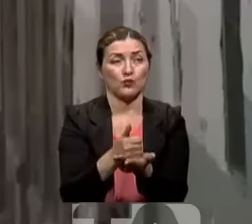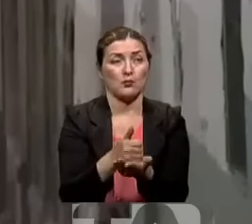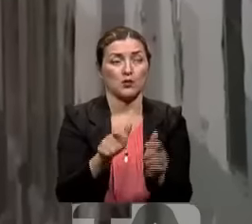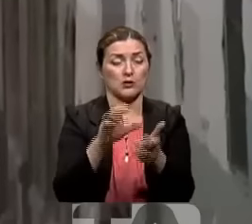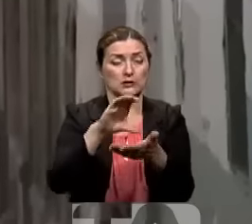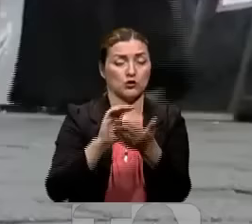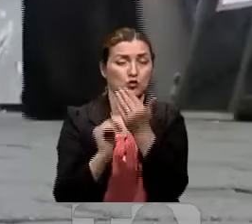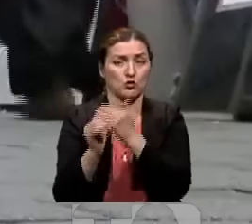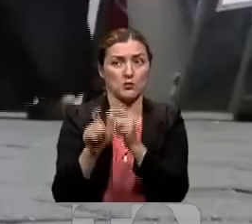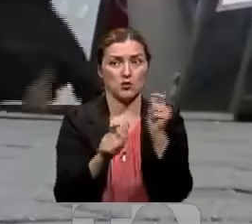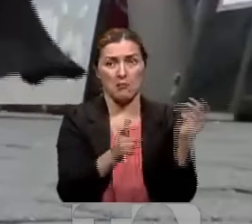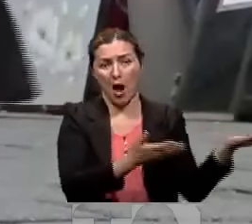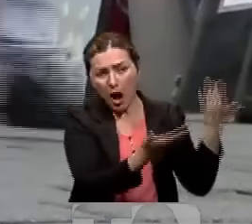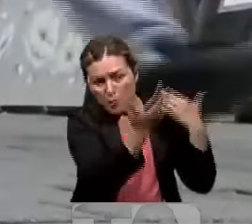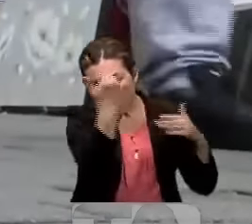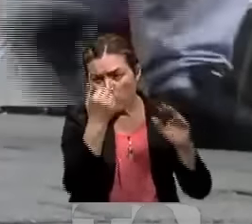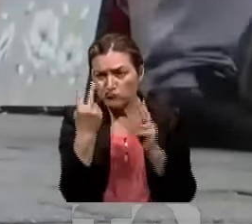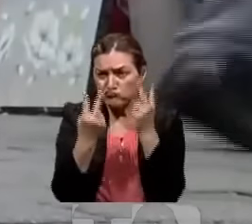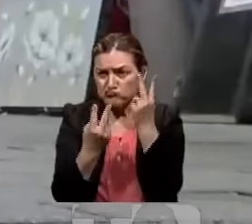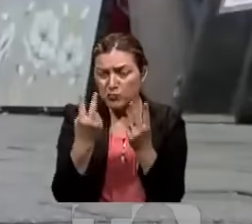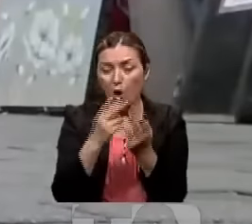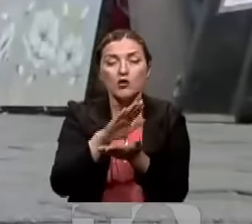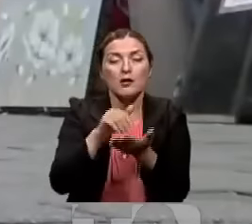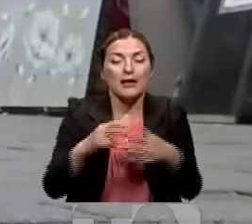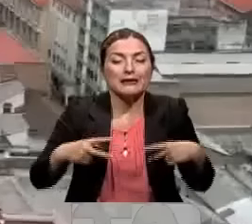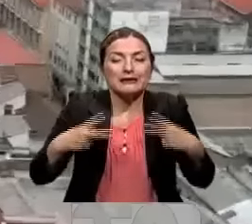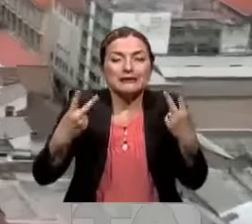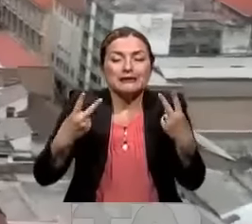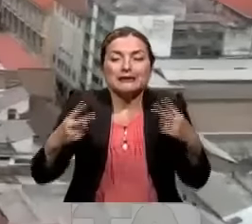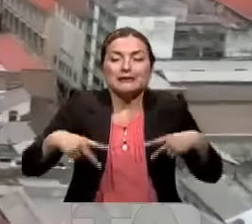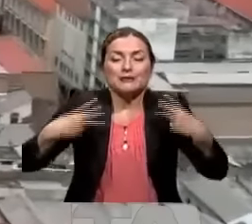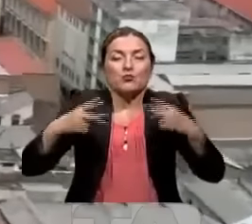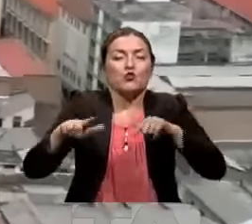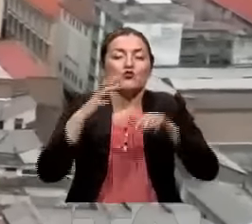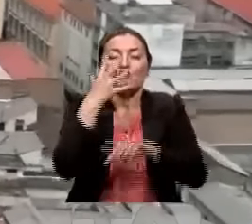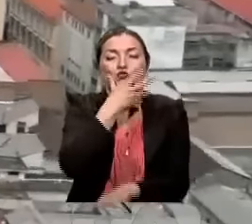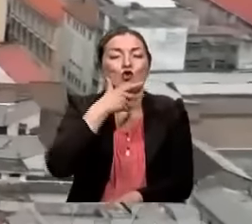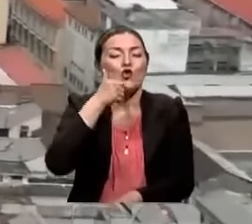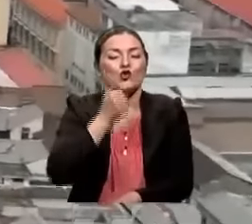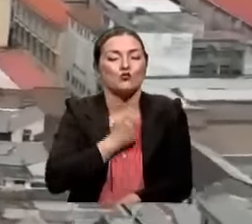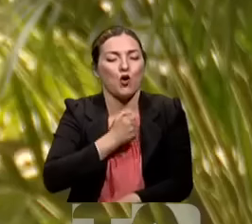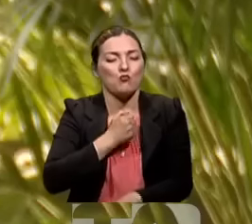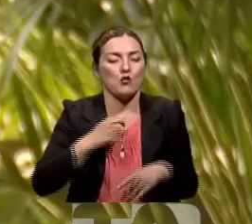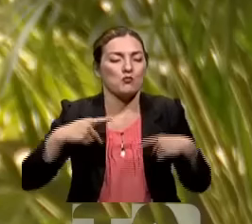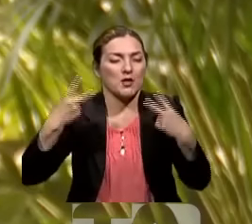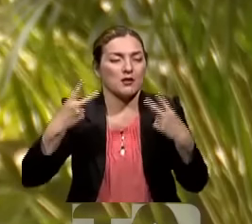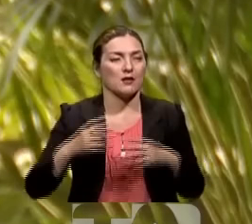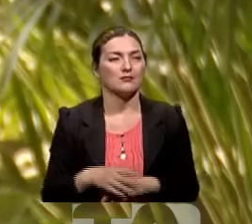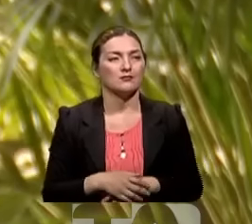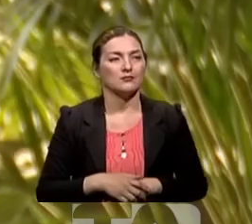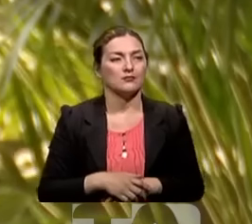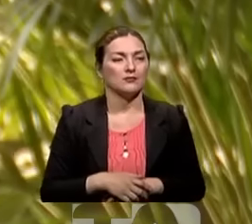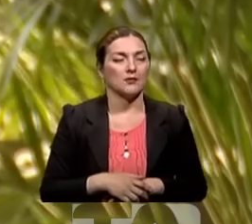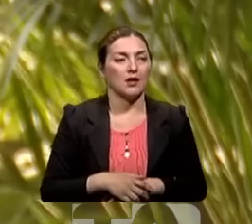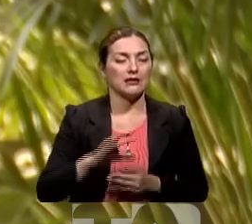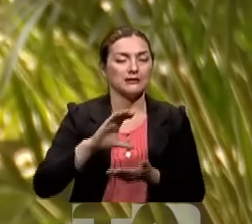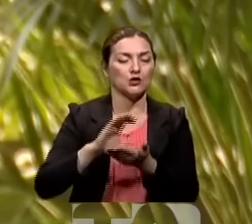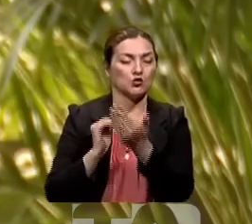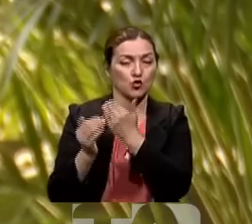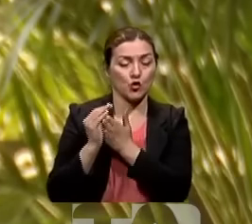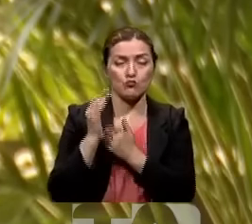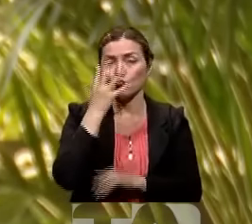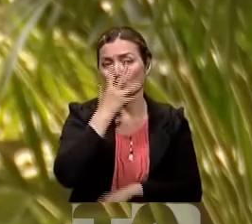centro histórico para que los capitalinos quieran nuevamente ver a esta zona como un lugar propicio para vivir. Volver a darle vida al centro histórico,